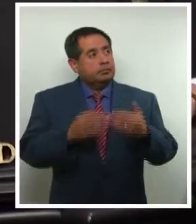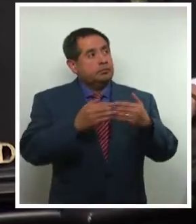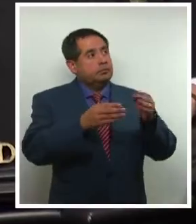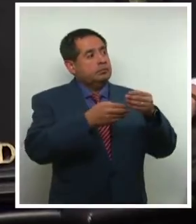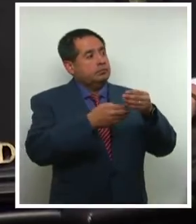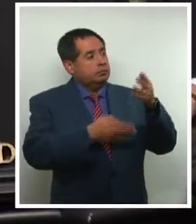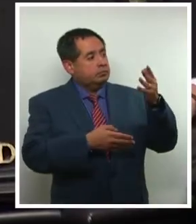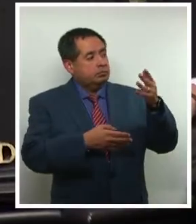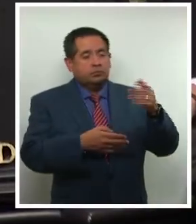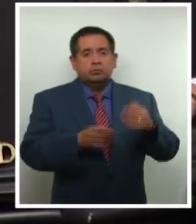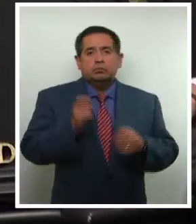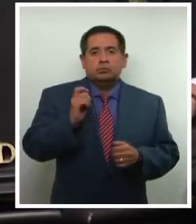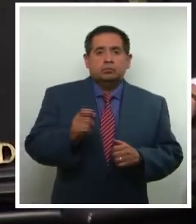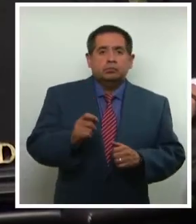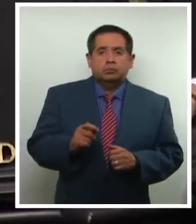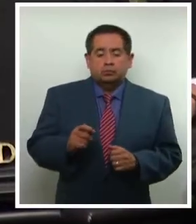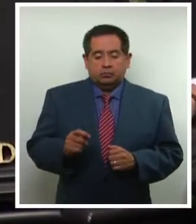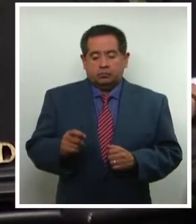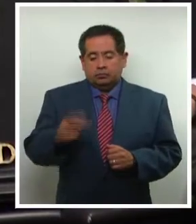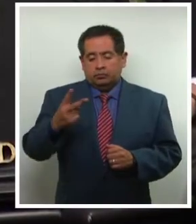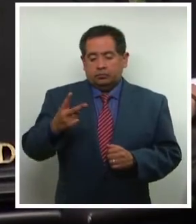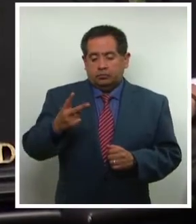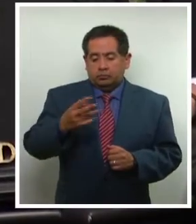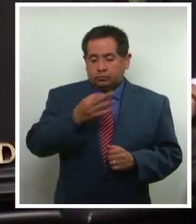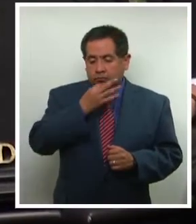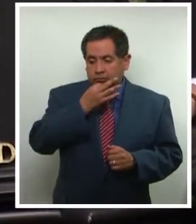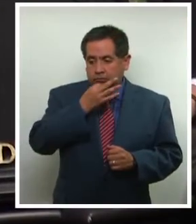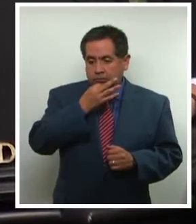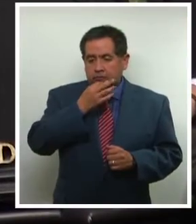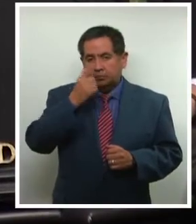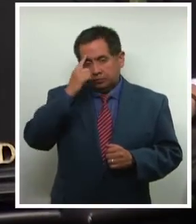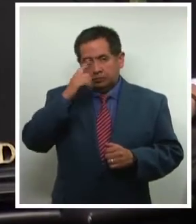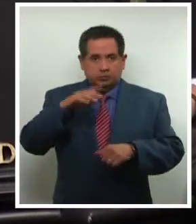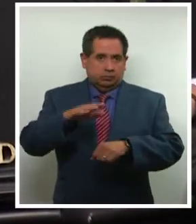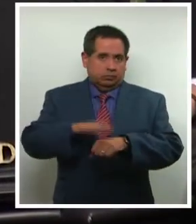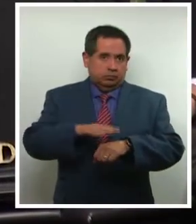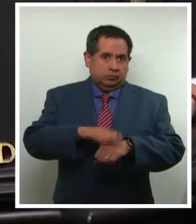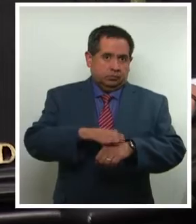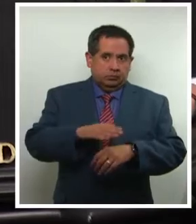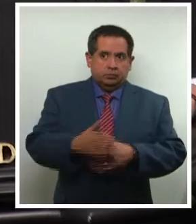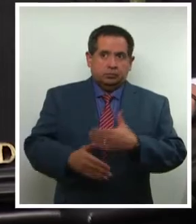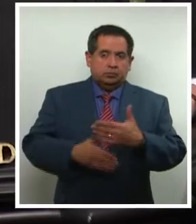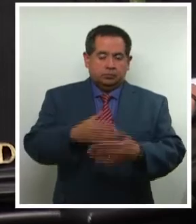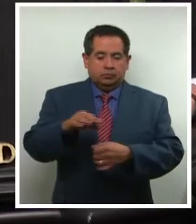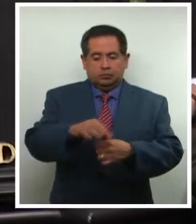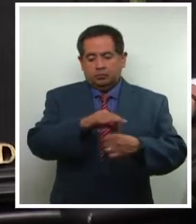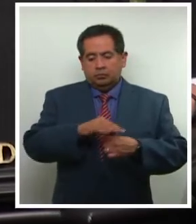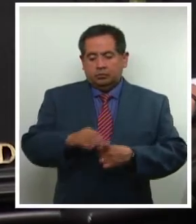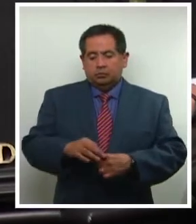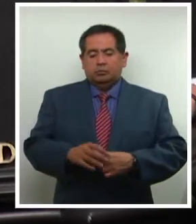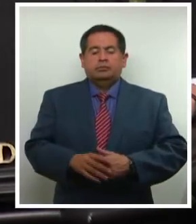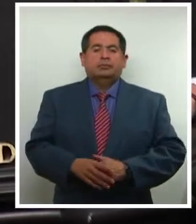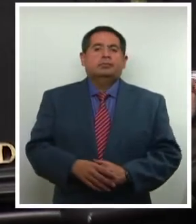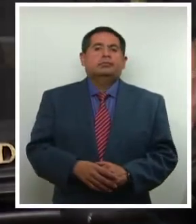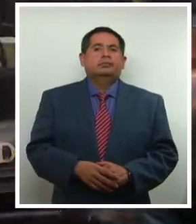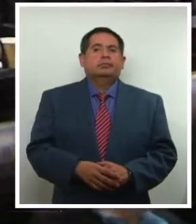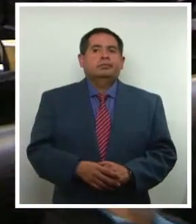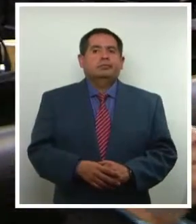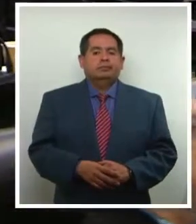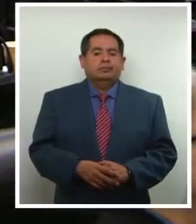Ábrase el sistema electrónico hasta por 2 minutos para proceder a la votación.